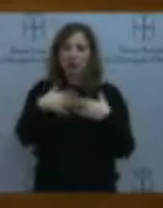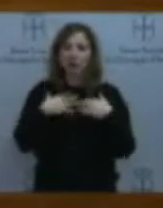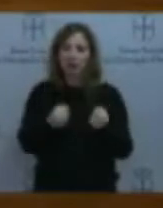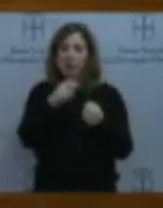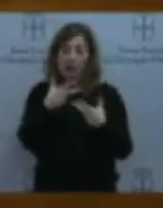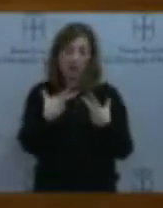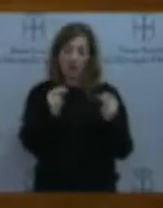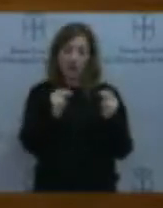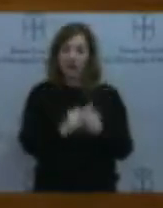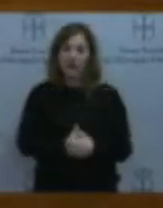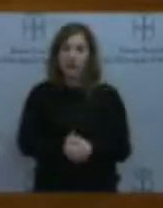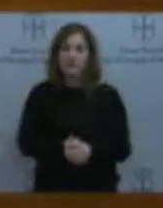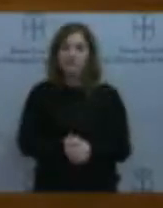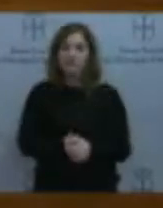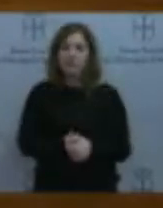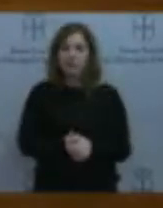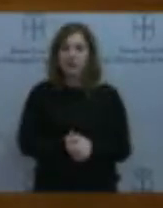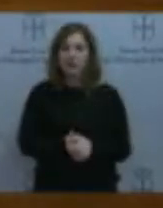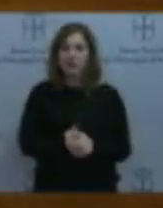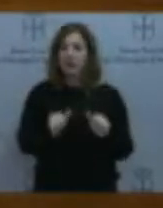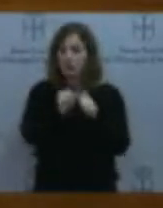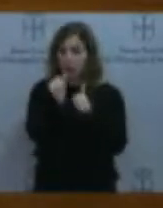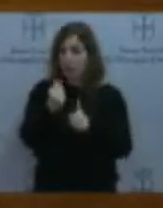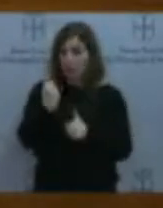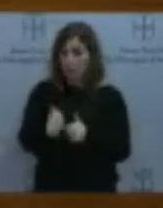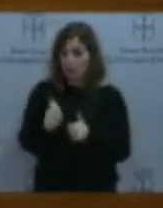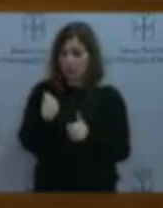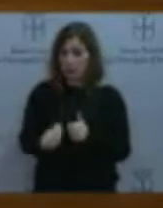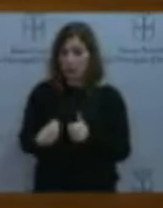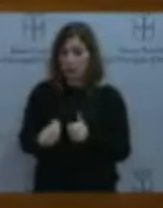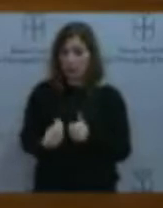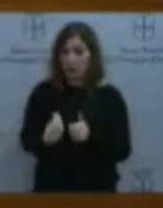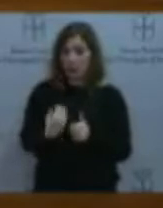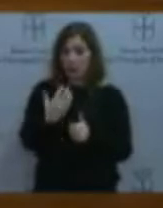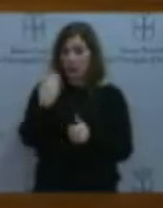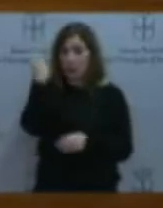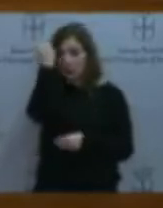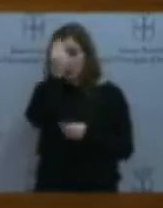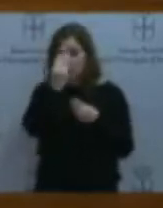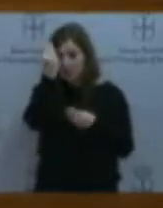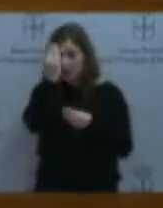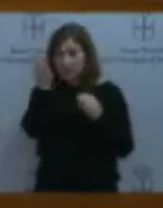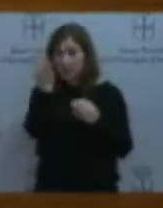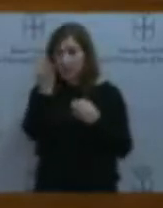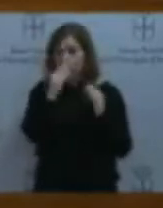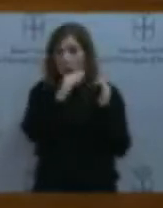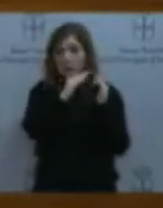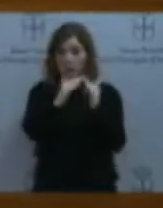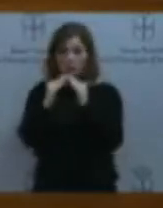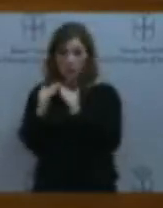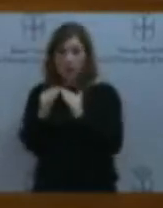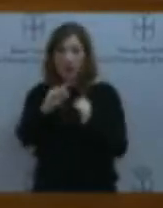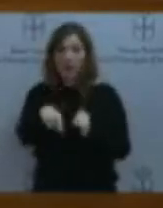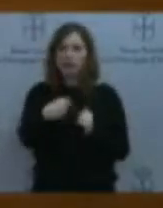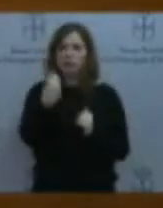finalizando, de la misma manera que uno piensa en ese edificio que es la vivienda y después piensa en ese